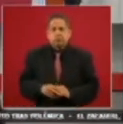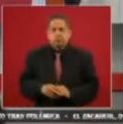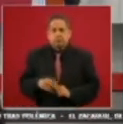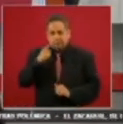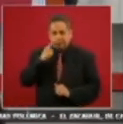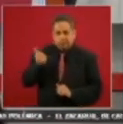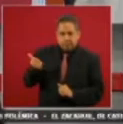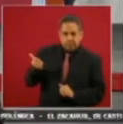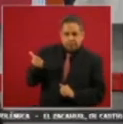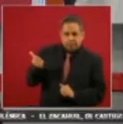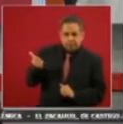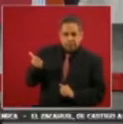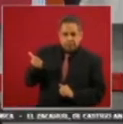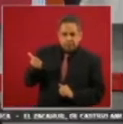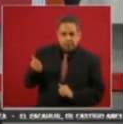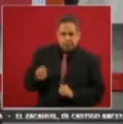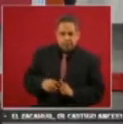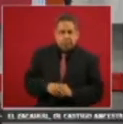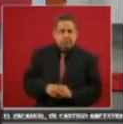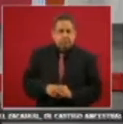Aquí está, sí.